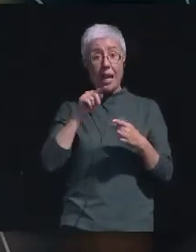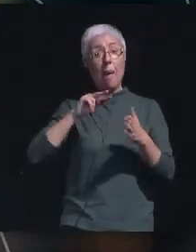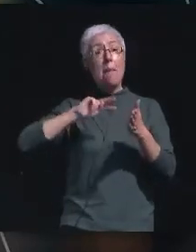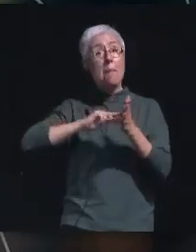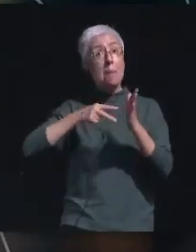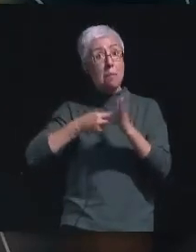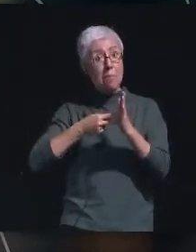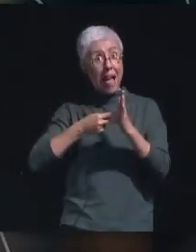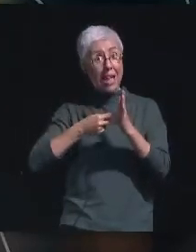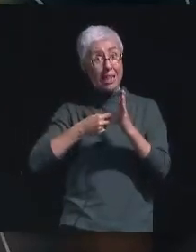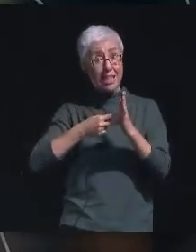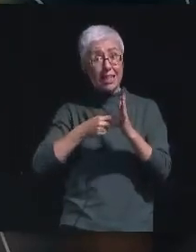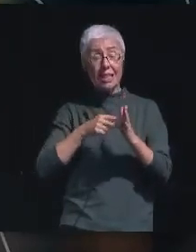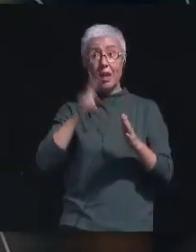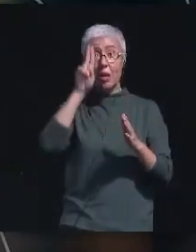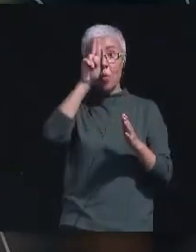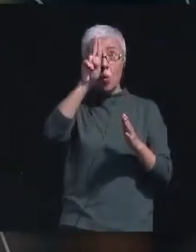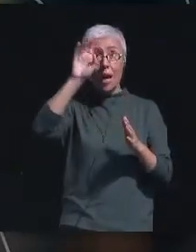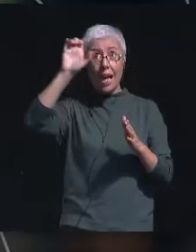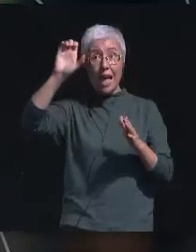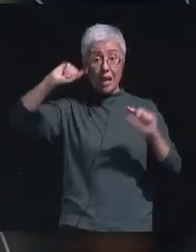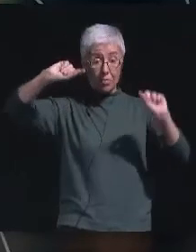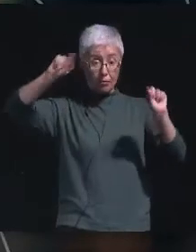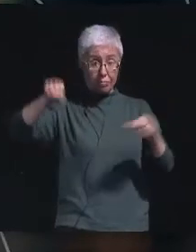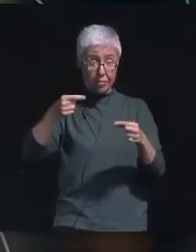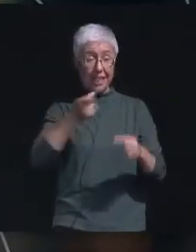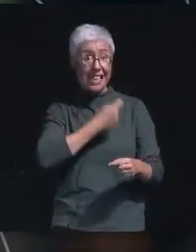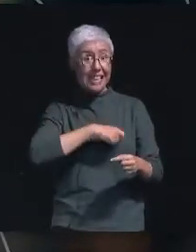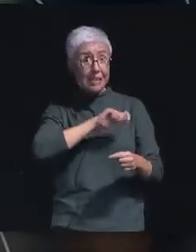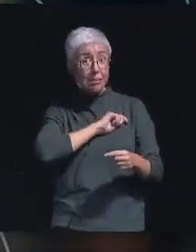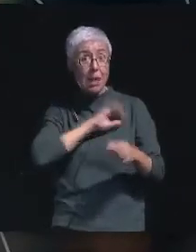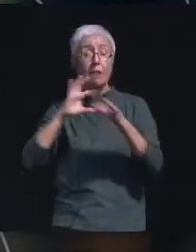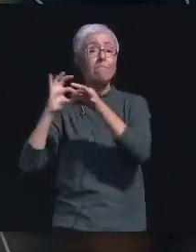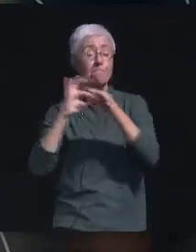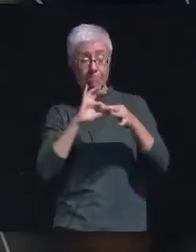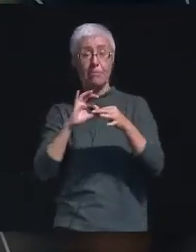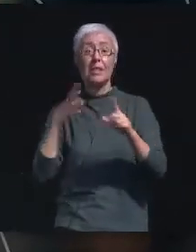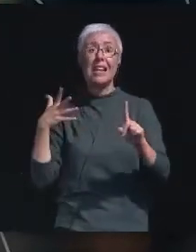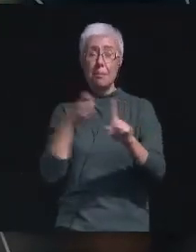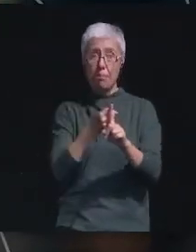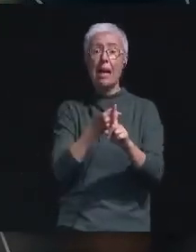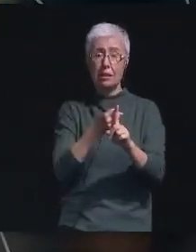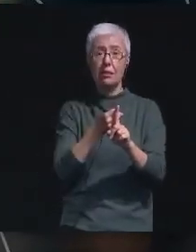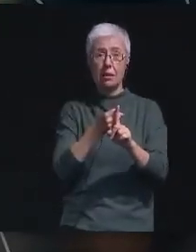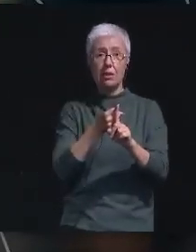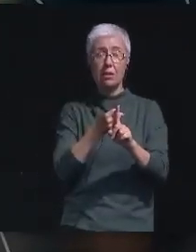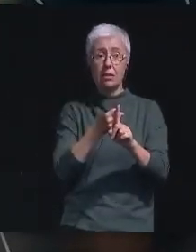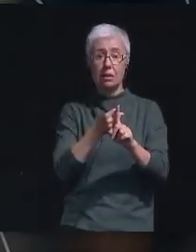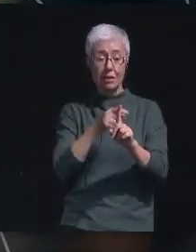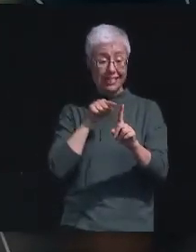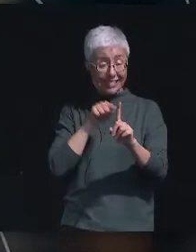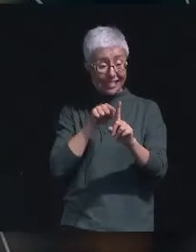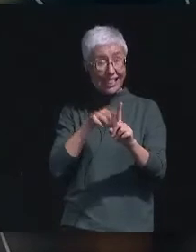plan que ha firmado la Unión Europea y el plan España Avanza es un plan de impacto, porque es un plan que